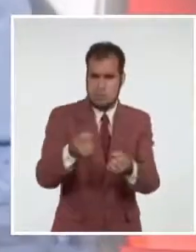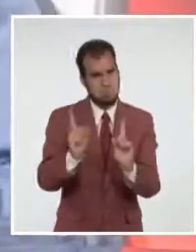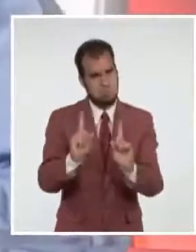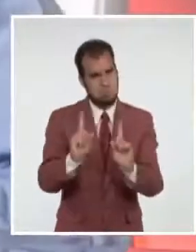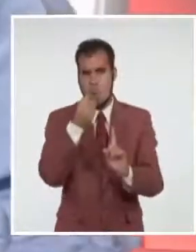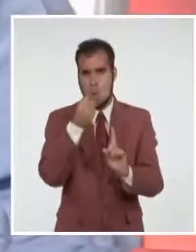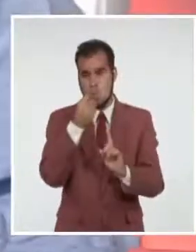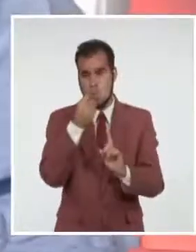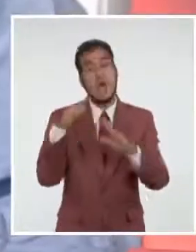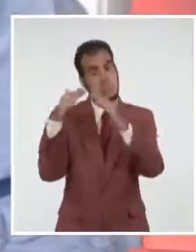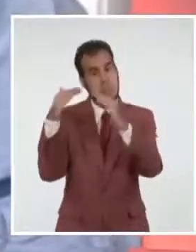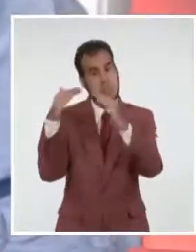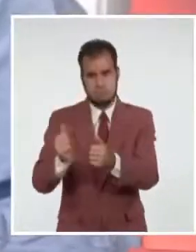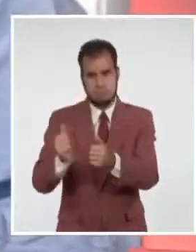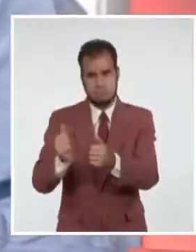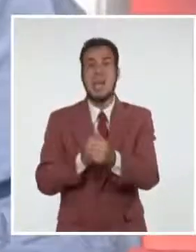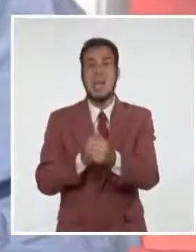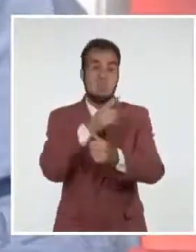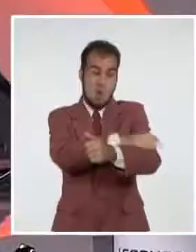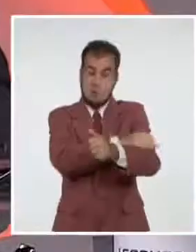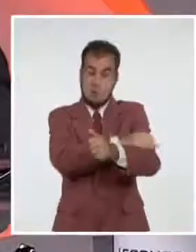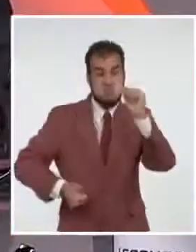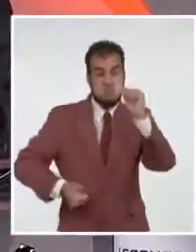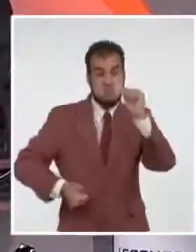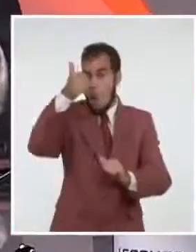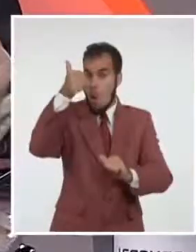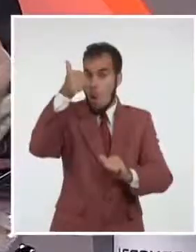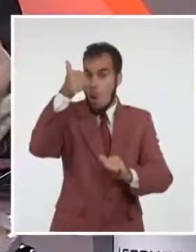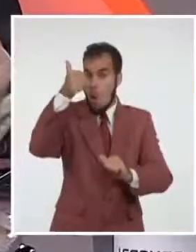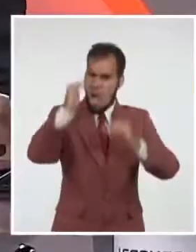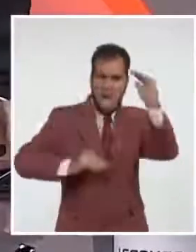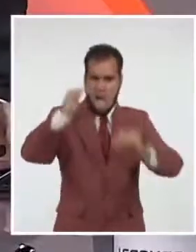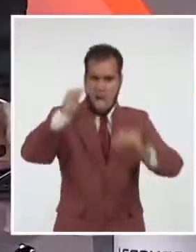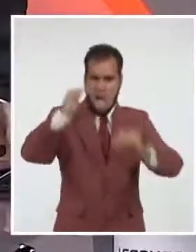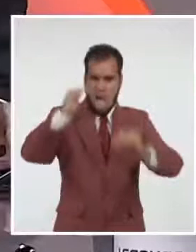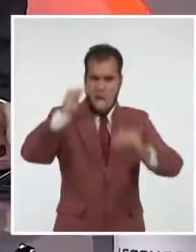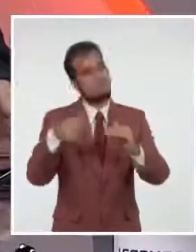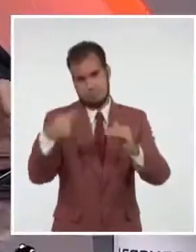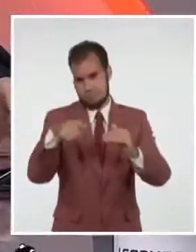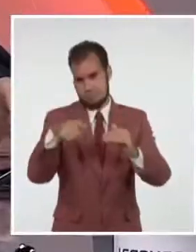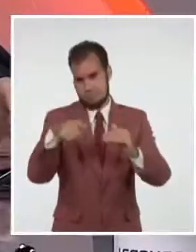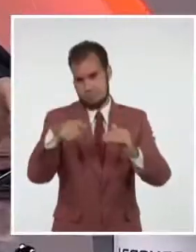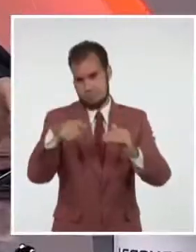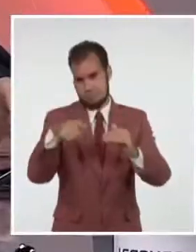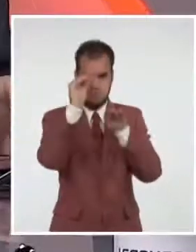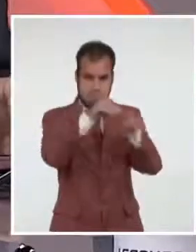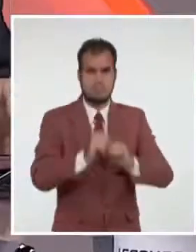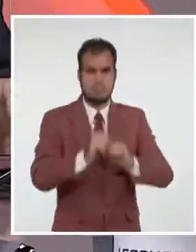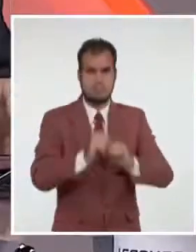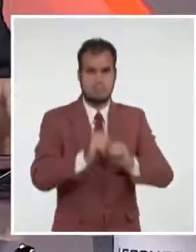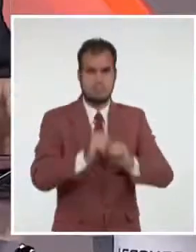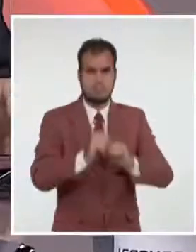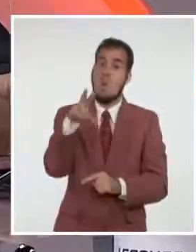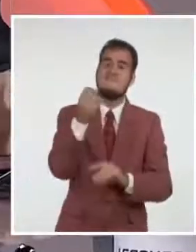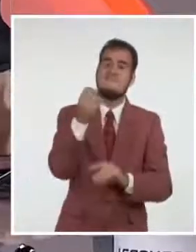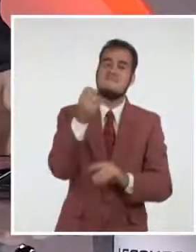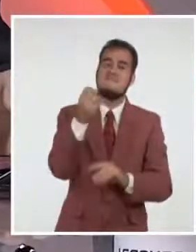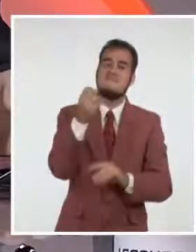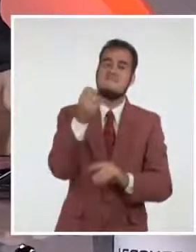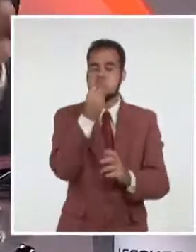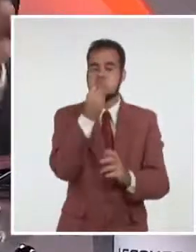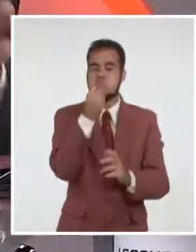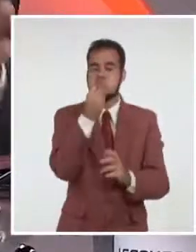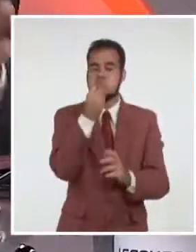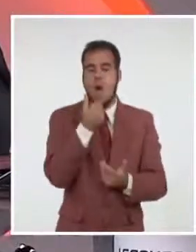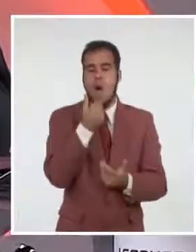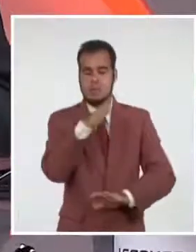Si no, no puede ser. Eso son parte de las nuevas maneras de enfrentar y de diagnosticar la enfermedad, y